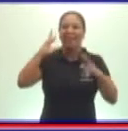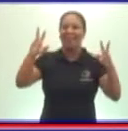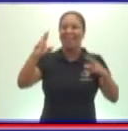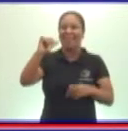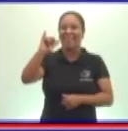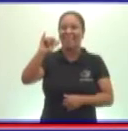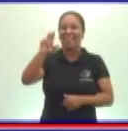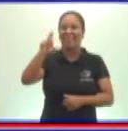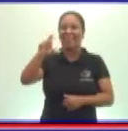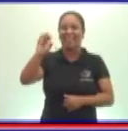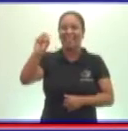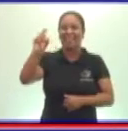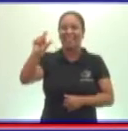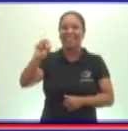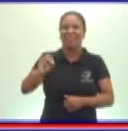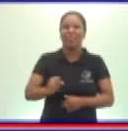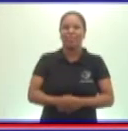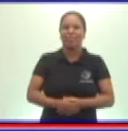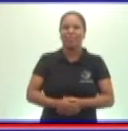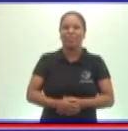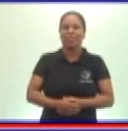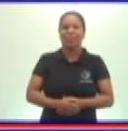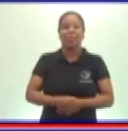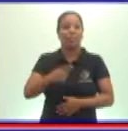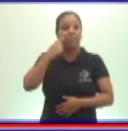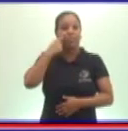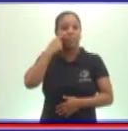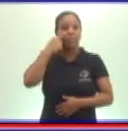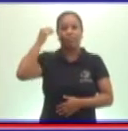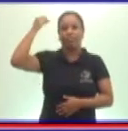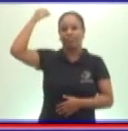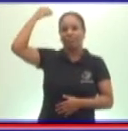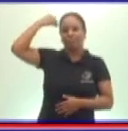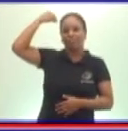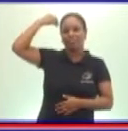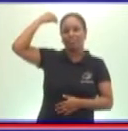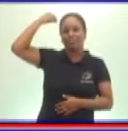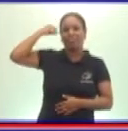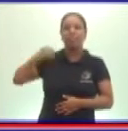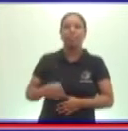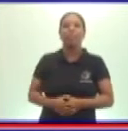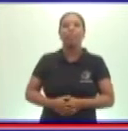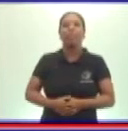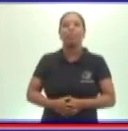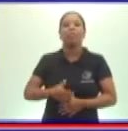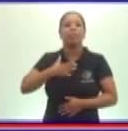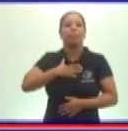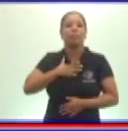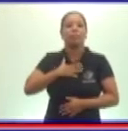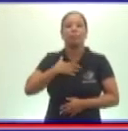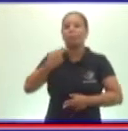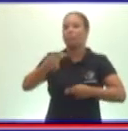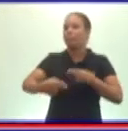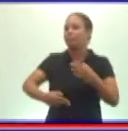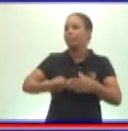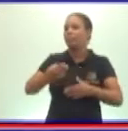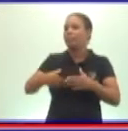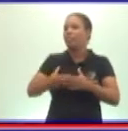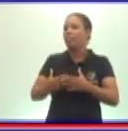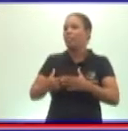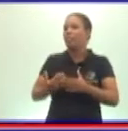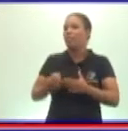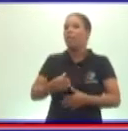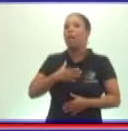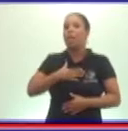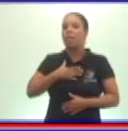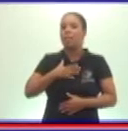tener en conciencia, hay que tener incorporado a nuestro propio quehacer la propia esencia